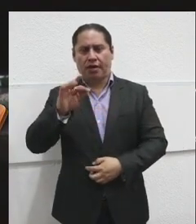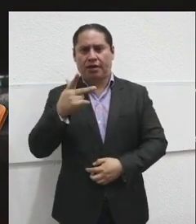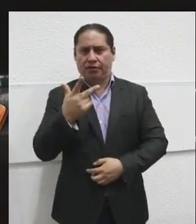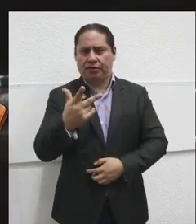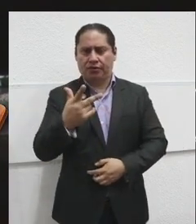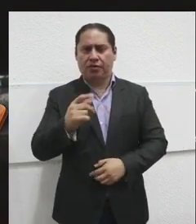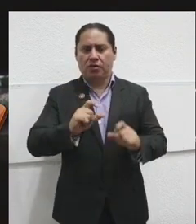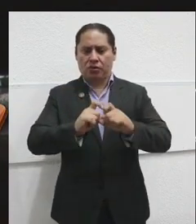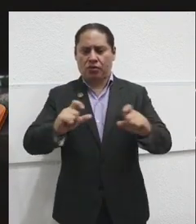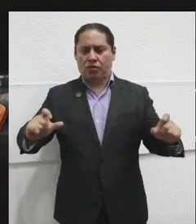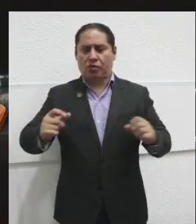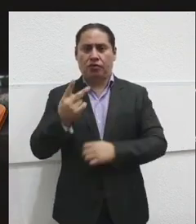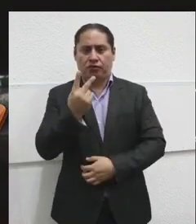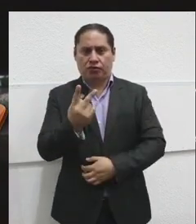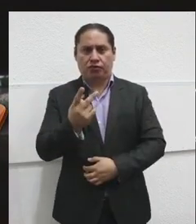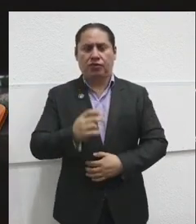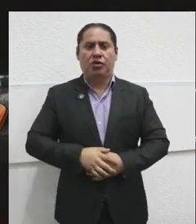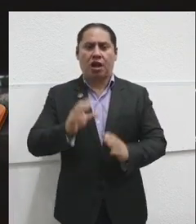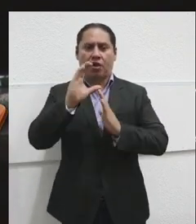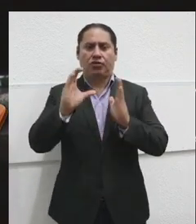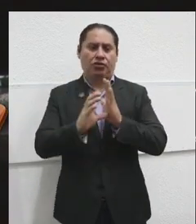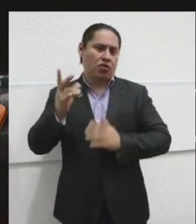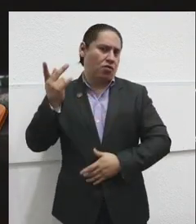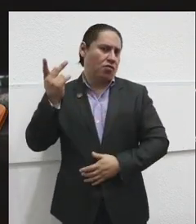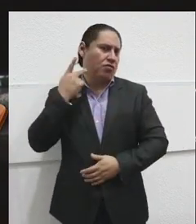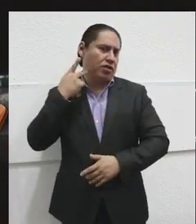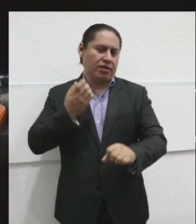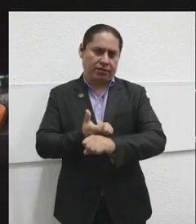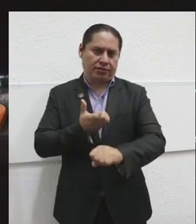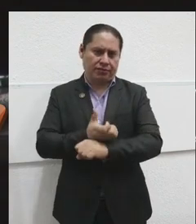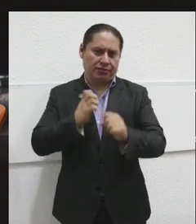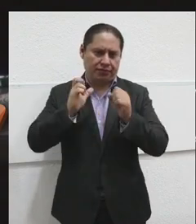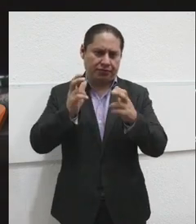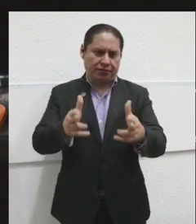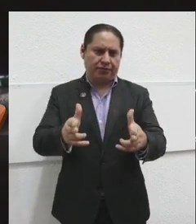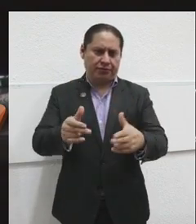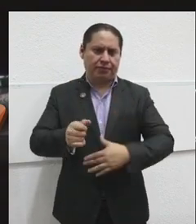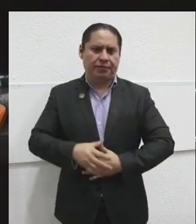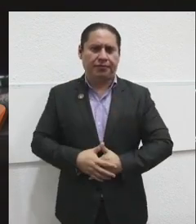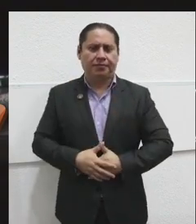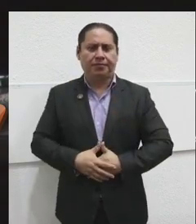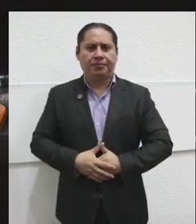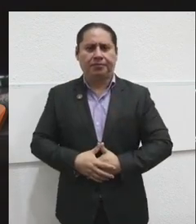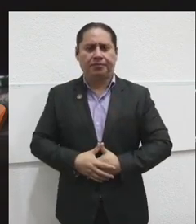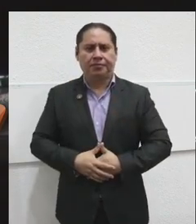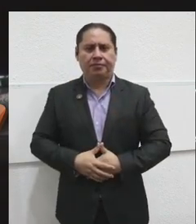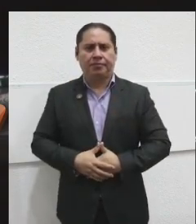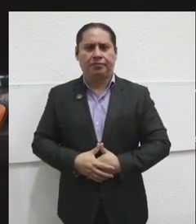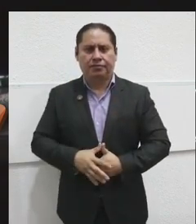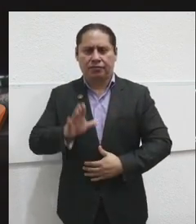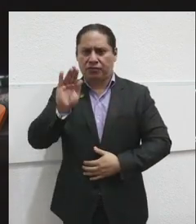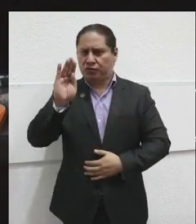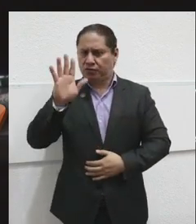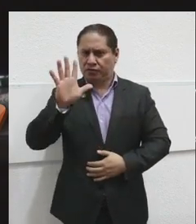48, fracción 2 de la Constitución Política del Estado Libre y Soberano de Chiapas,